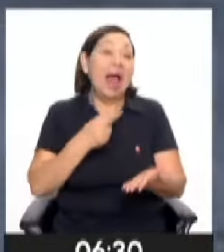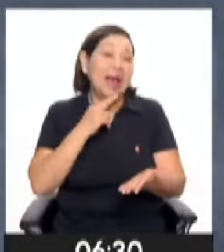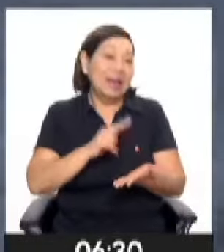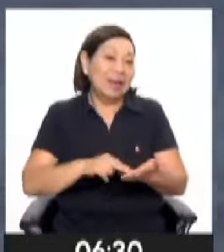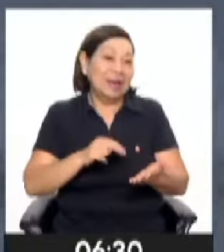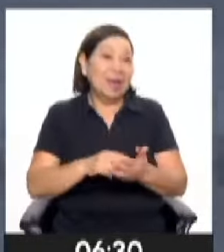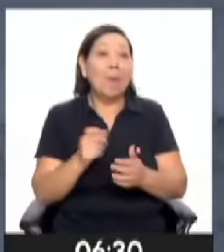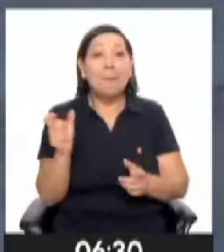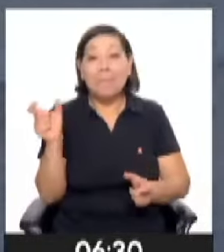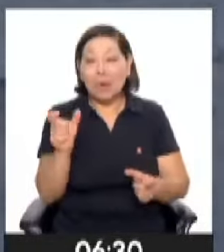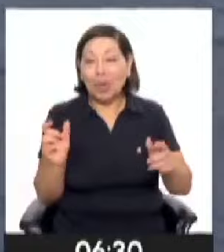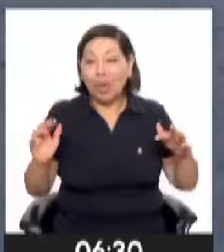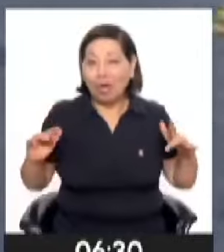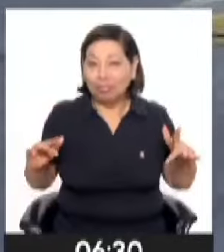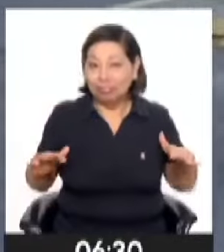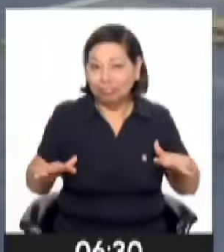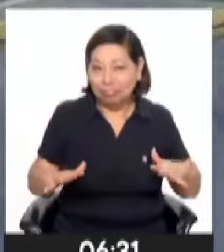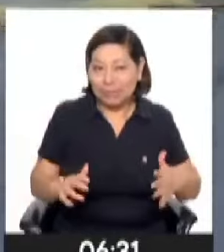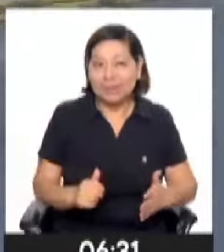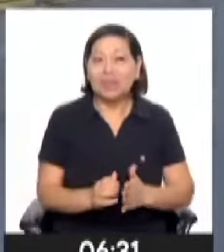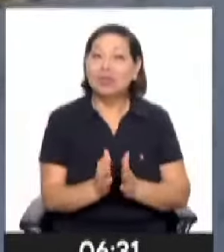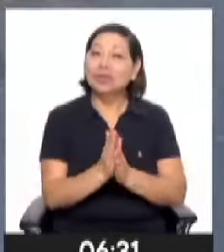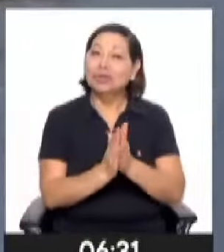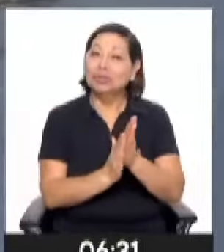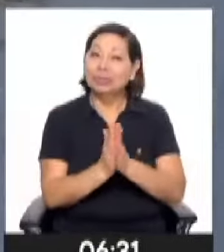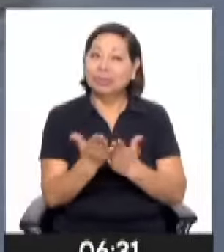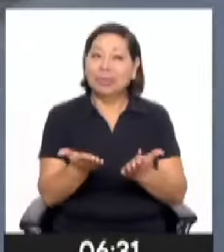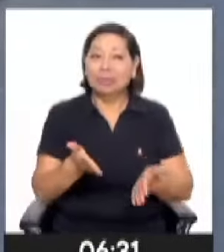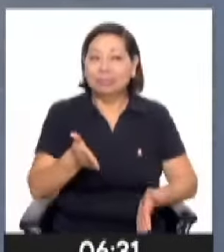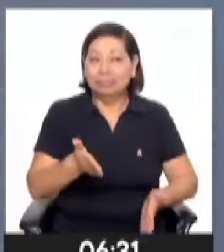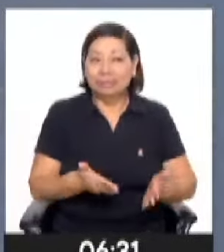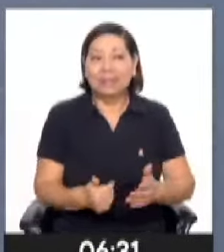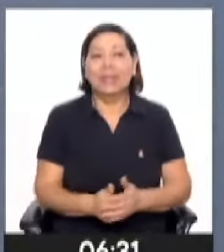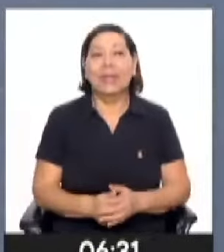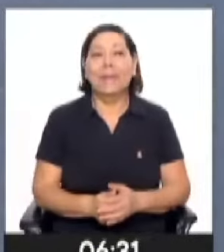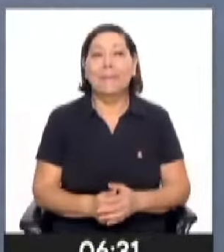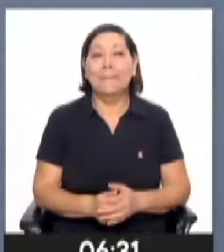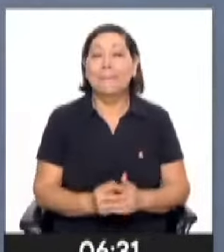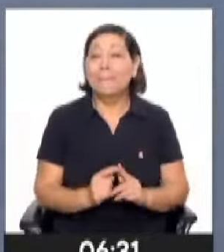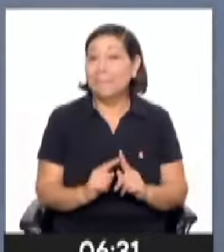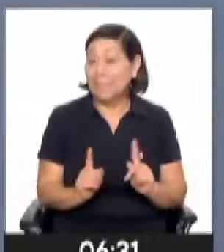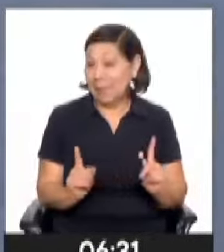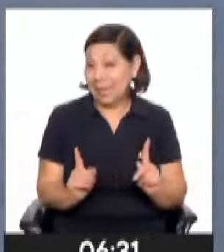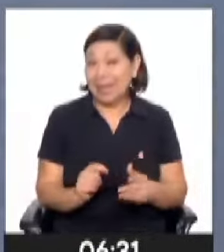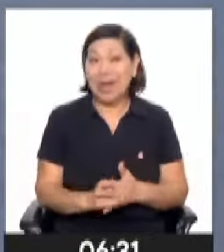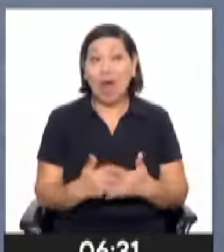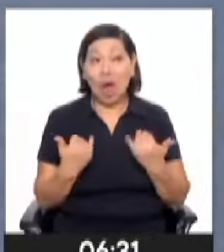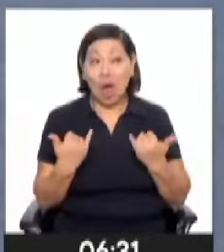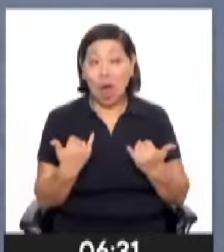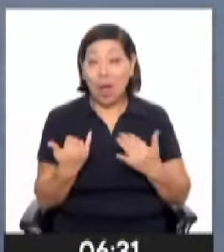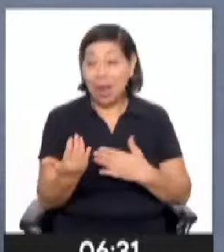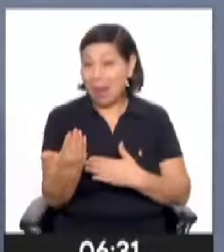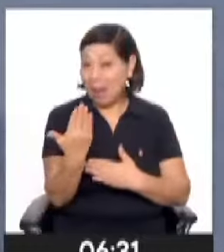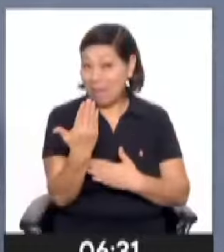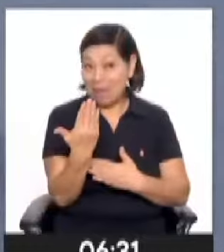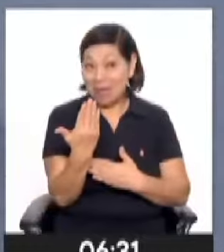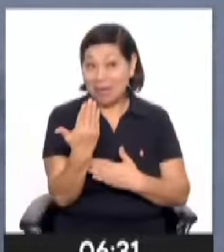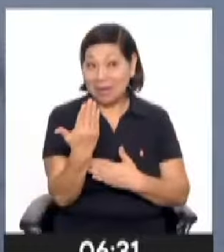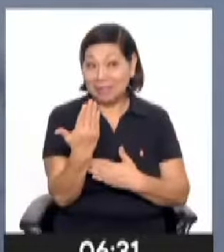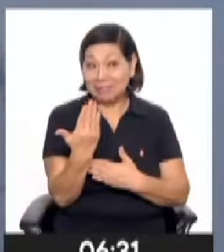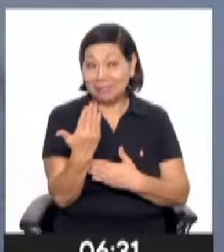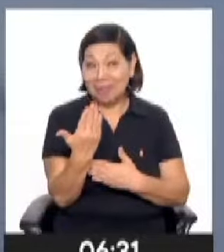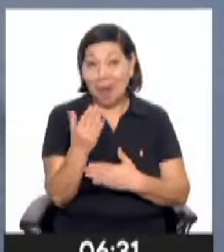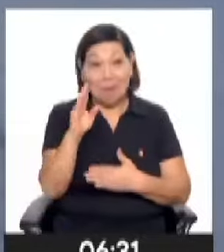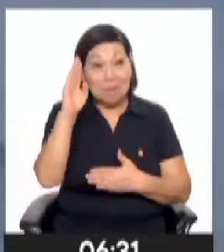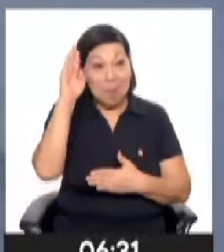de manera multitudinaria a disfrutar de este gran desfile patriótico. Sin embargo, a esta hora de la mañana, compañeros, ya